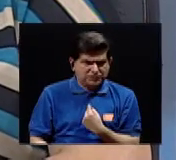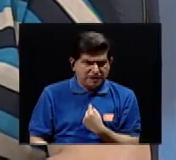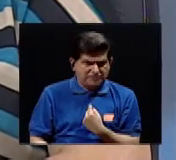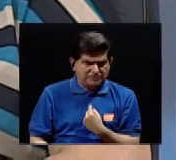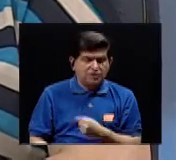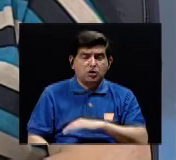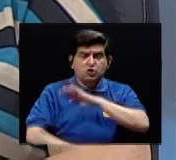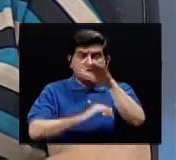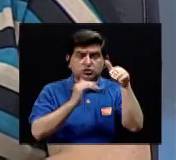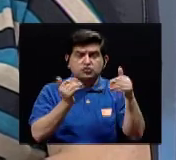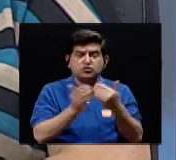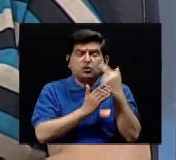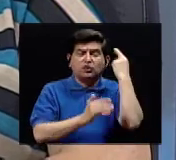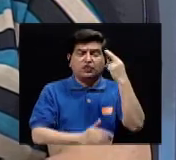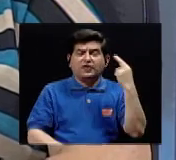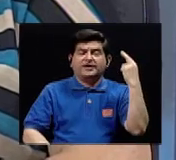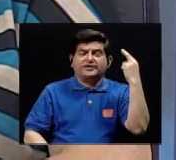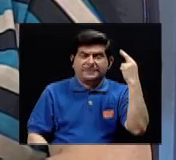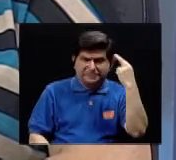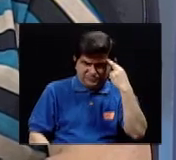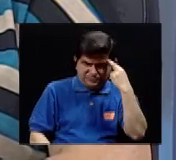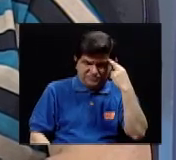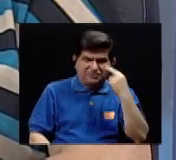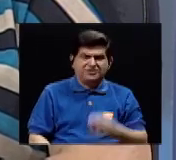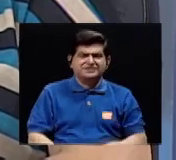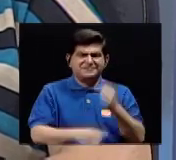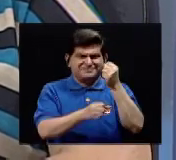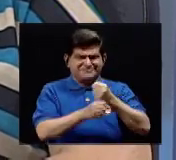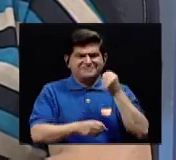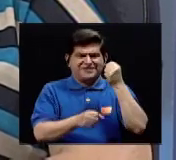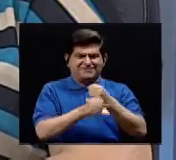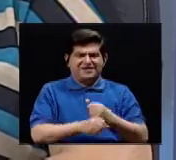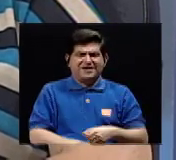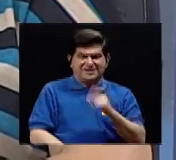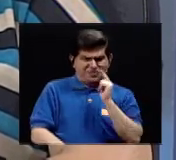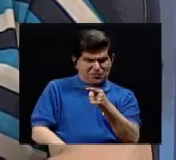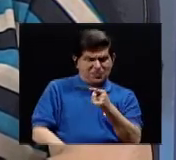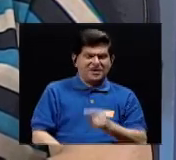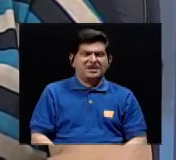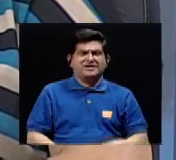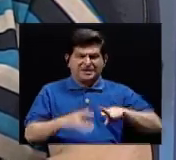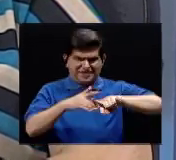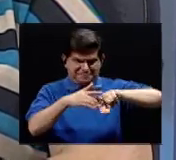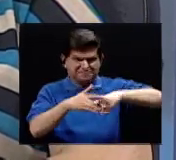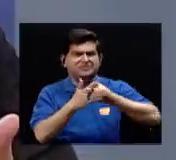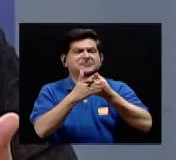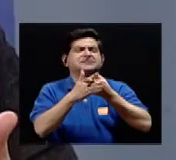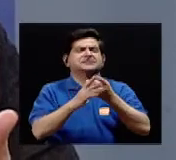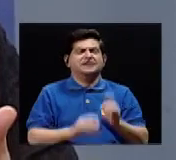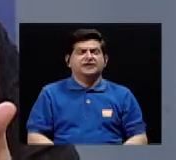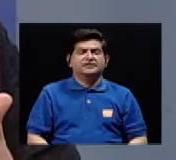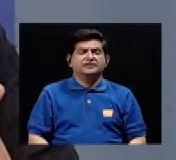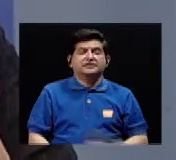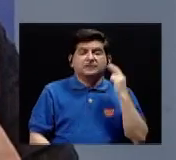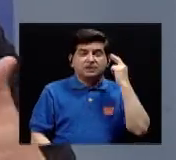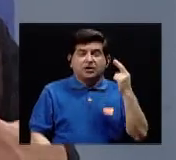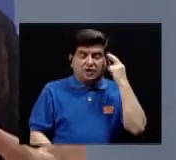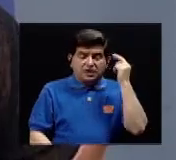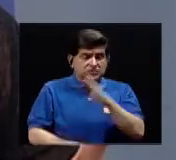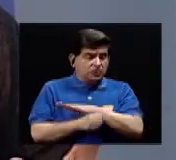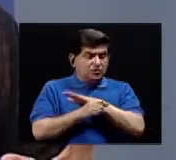si todas las razones por las cuales trabajamos con Leda y comenzamos a trabajar con ella